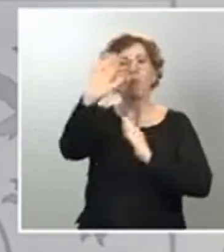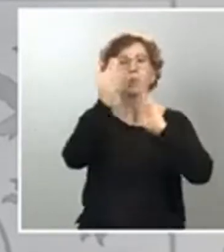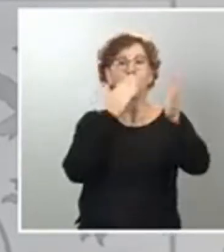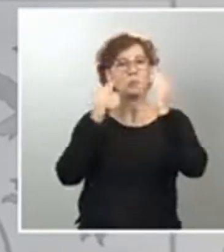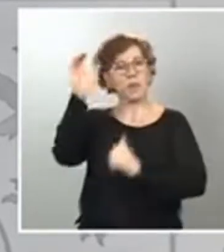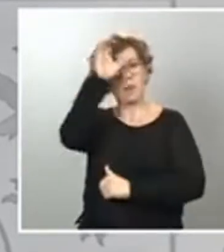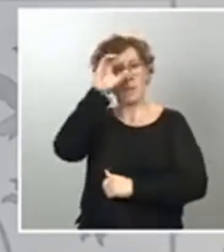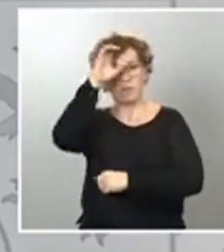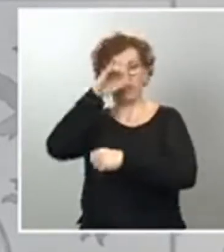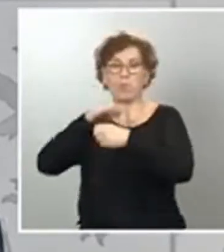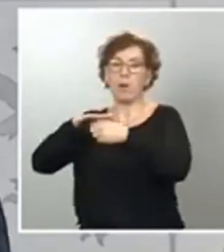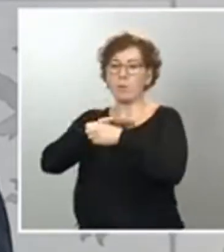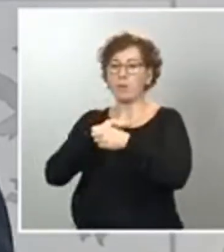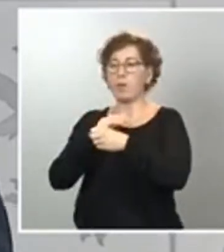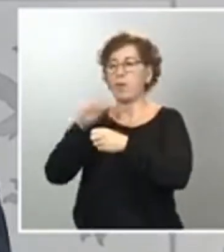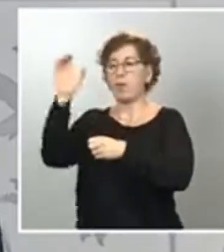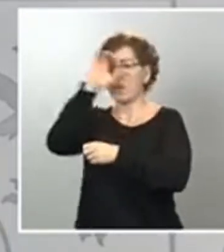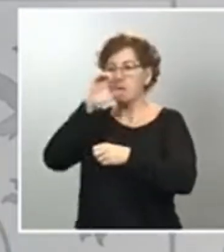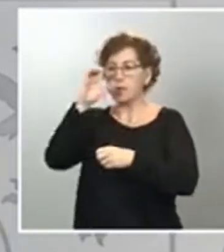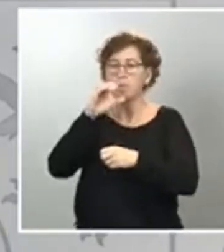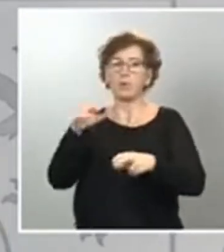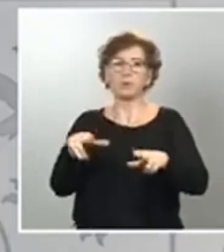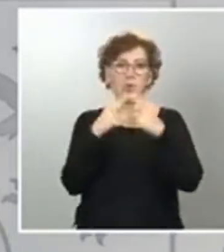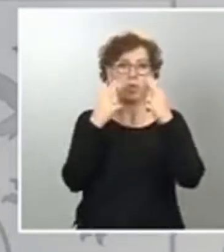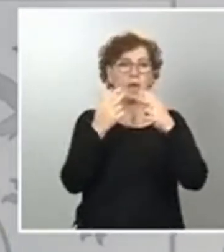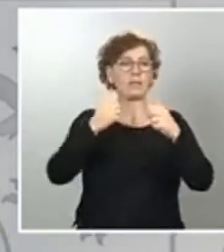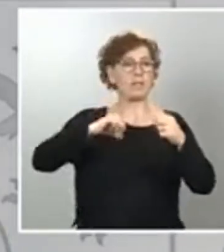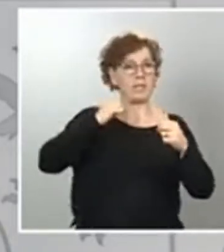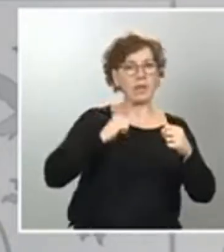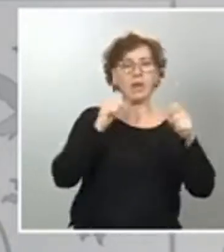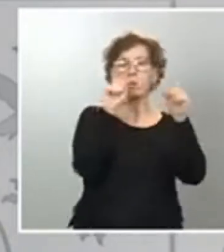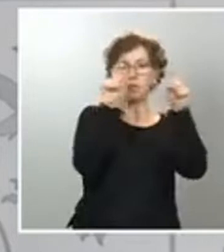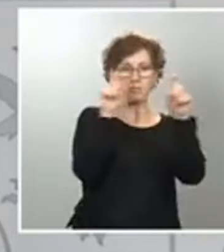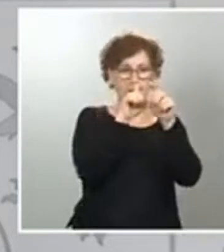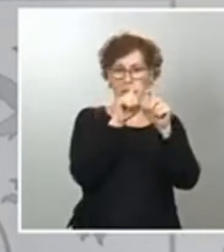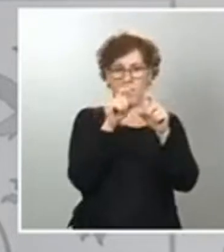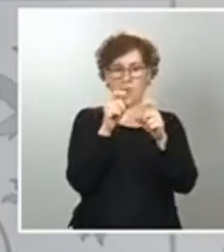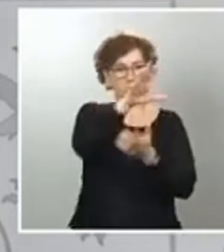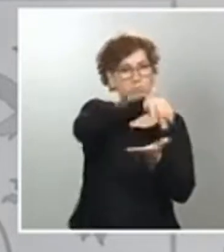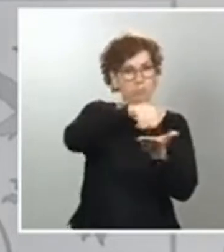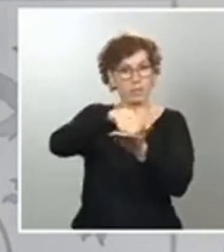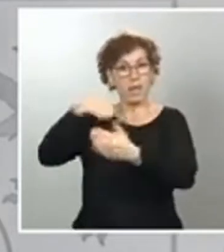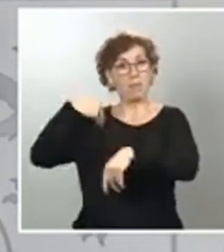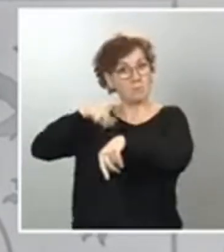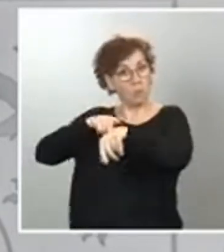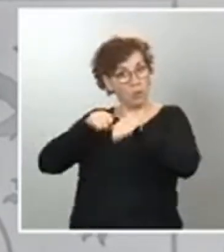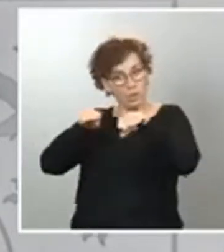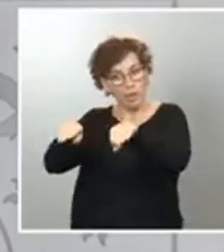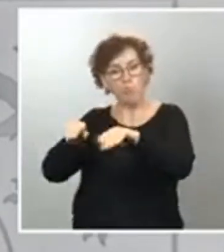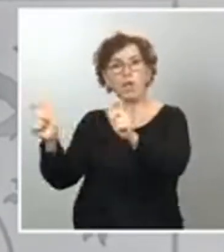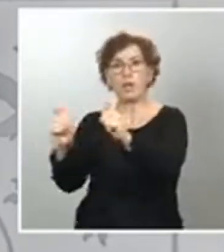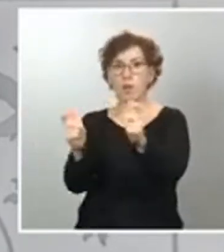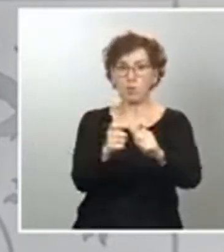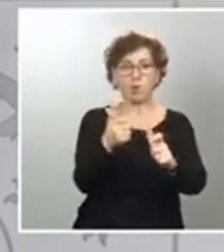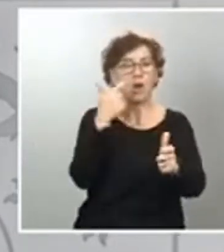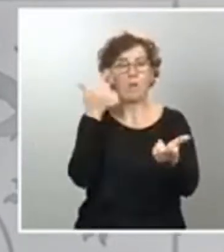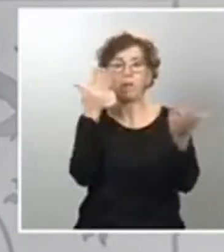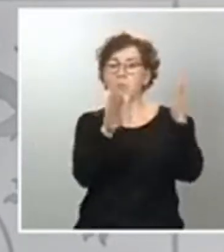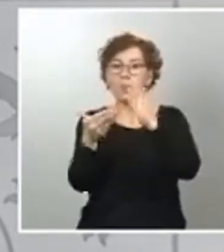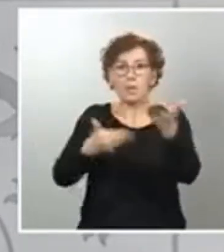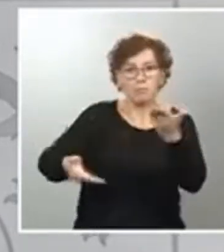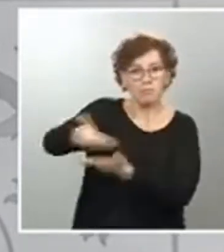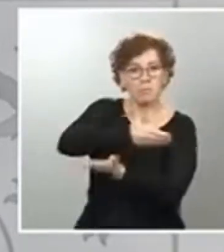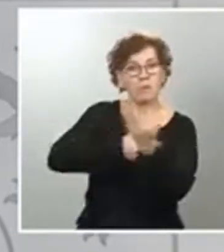sanitario, social, empresarial, y de forma paralela y coordinada se han celebrado reuniones e intercambiado propuestas e ideas con los